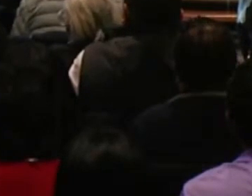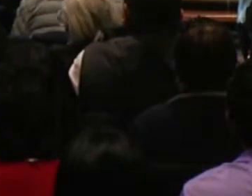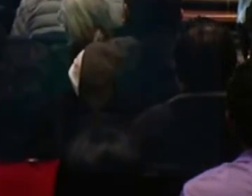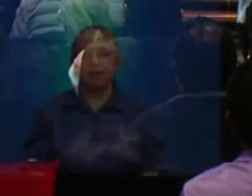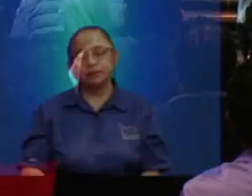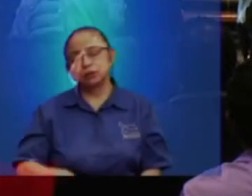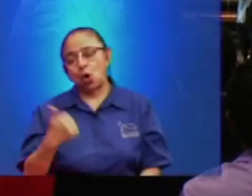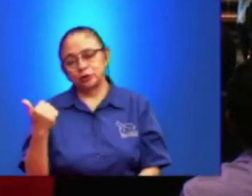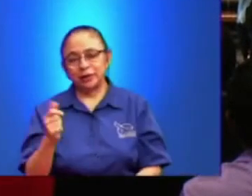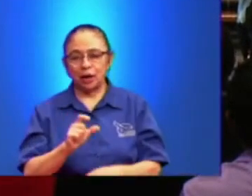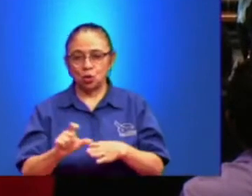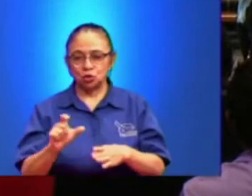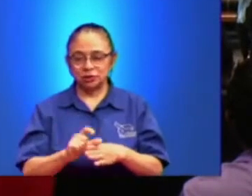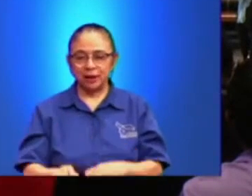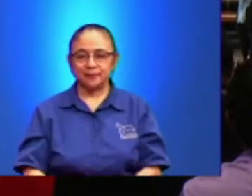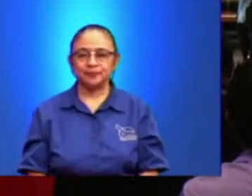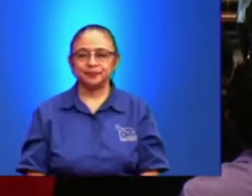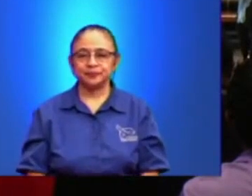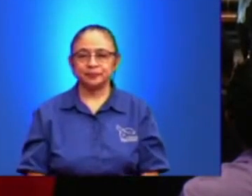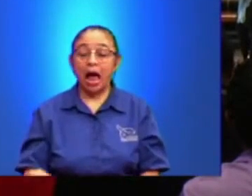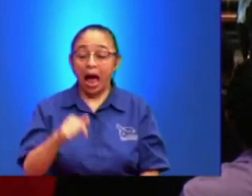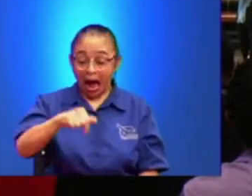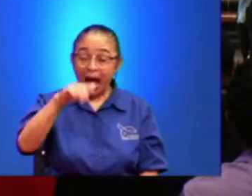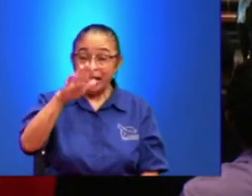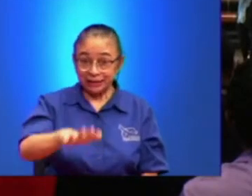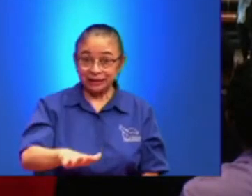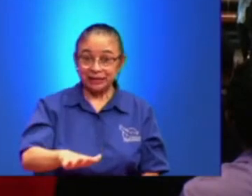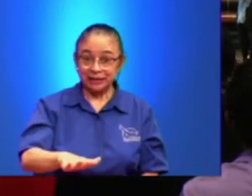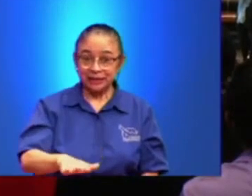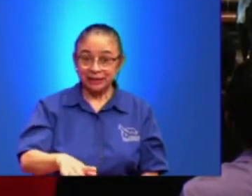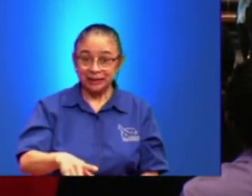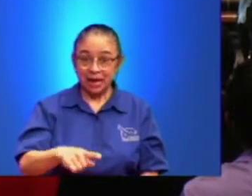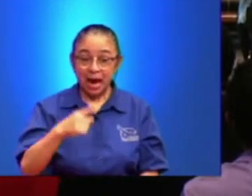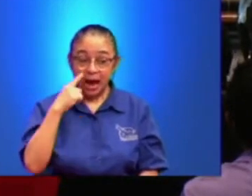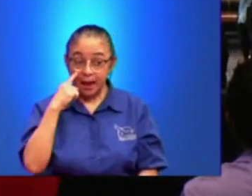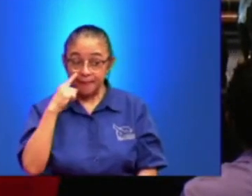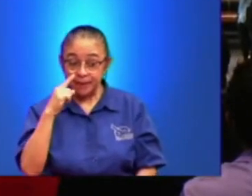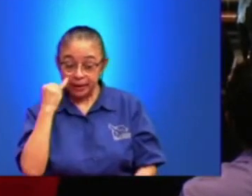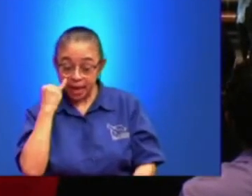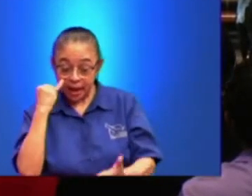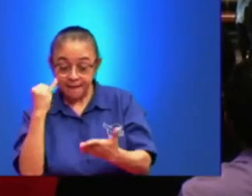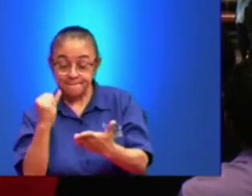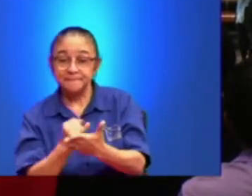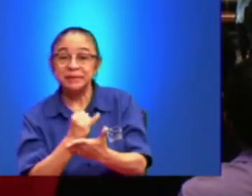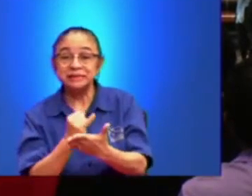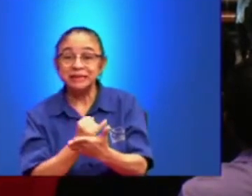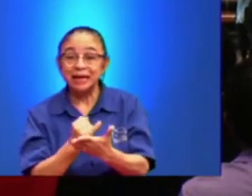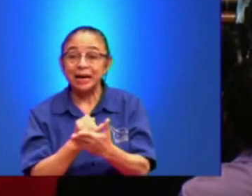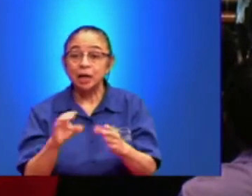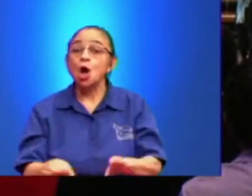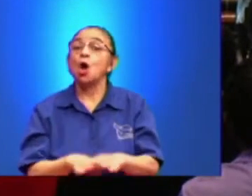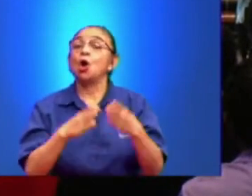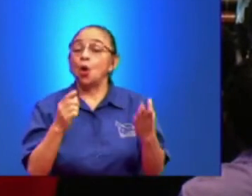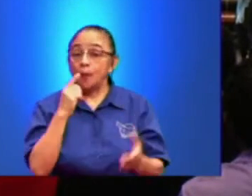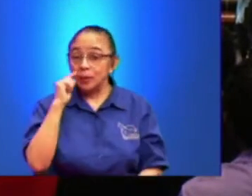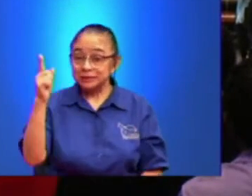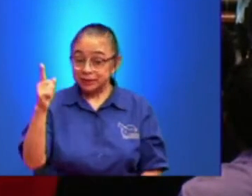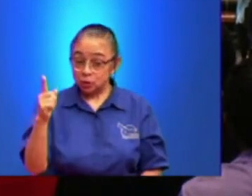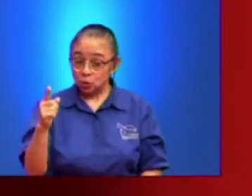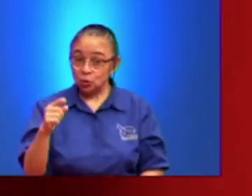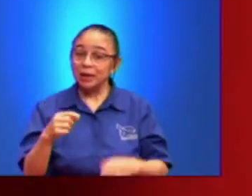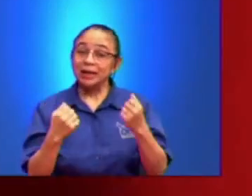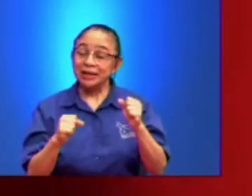pero esa es otra cosa entonces aquí cuando cuando investigamos como el señor instituyó la santa